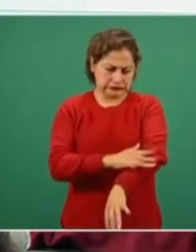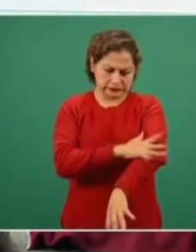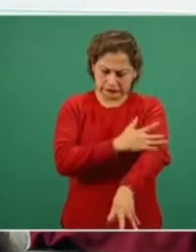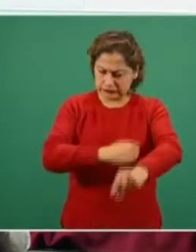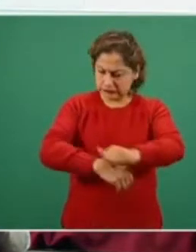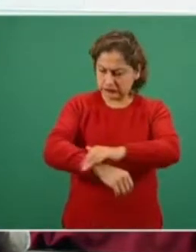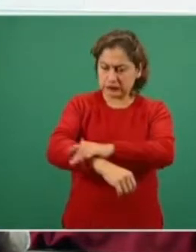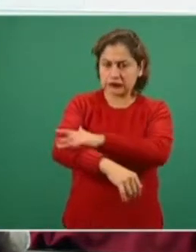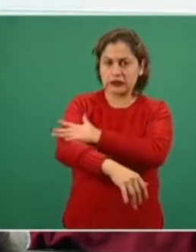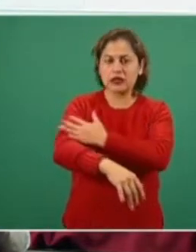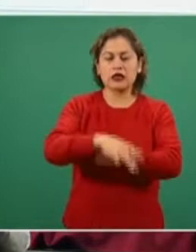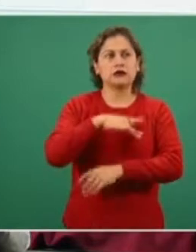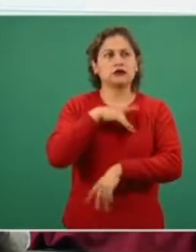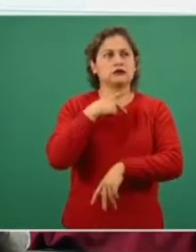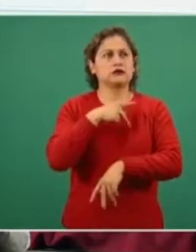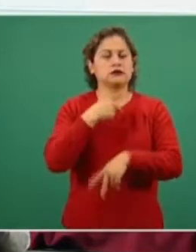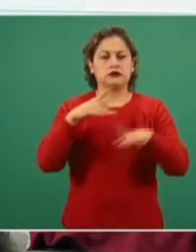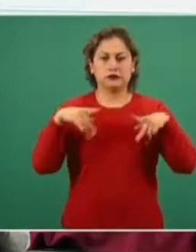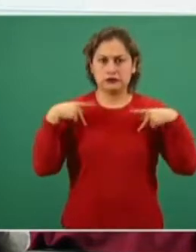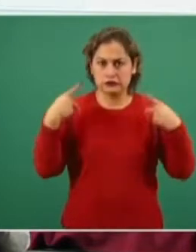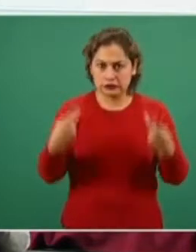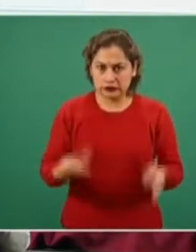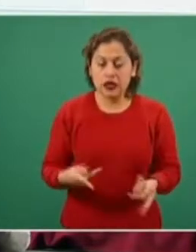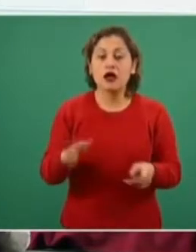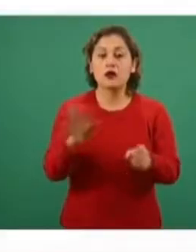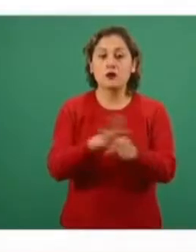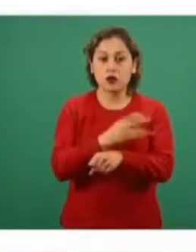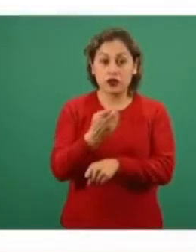debilidad, y fue por eso que se envía